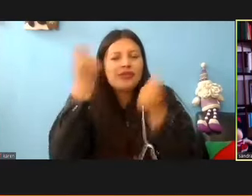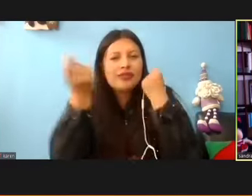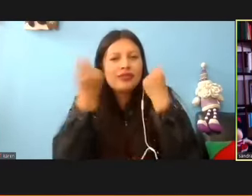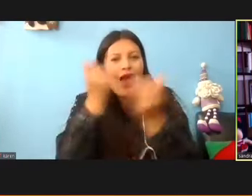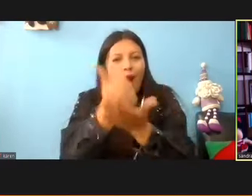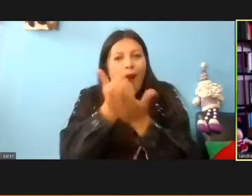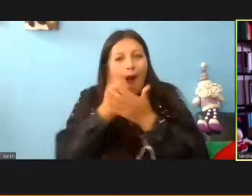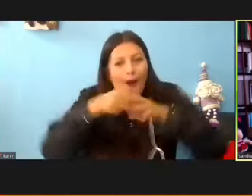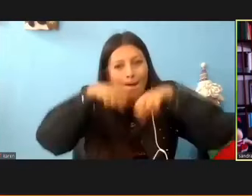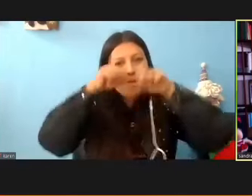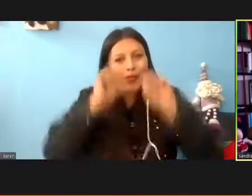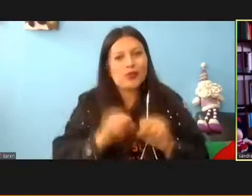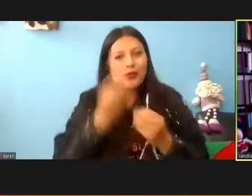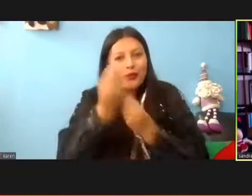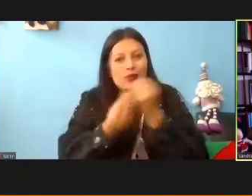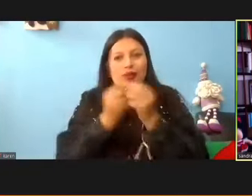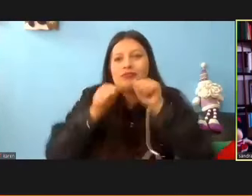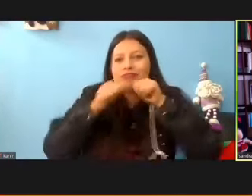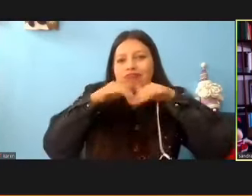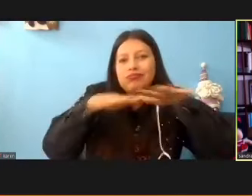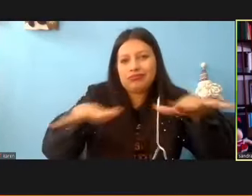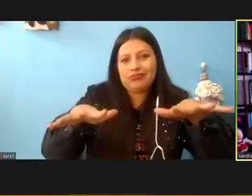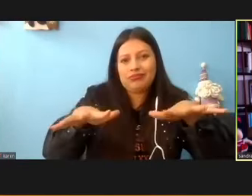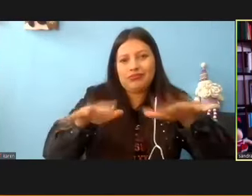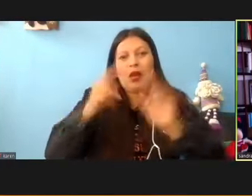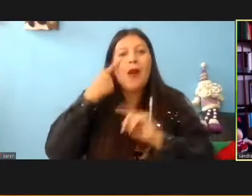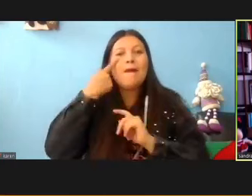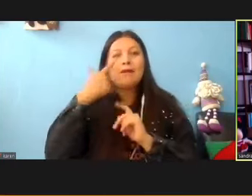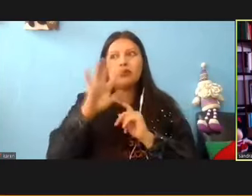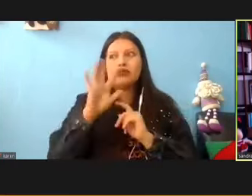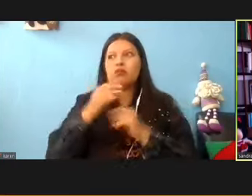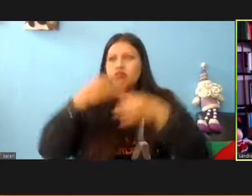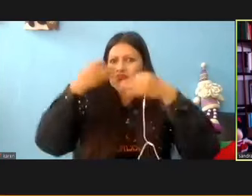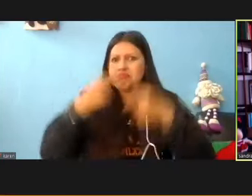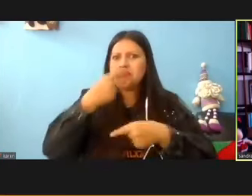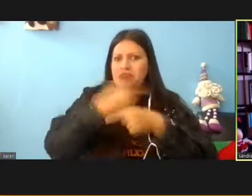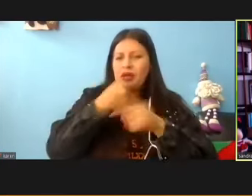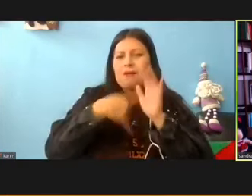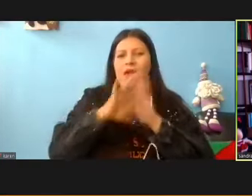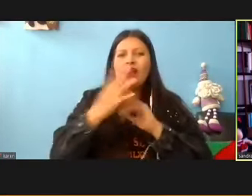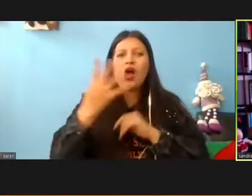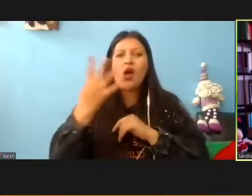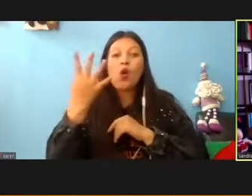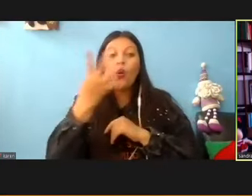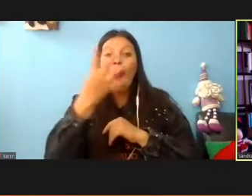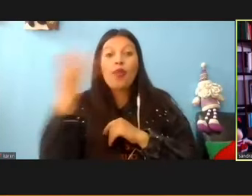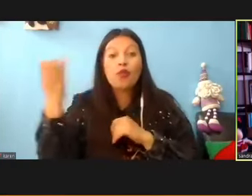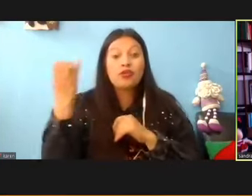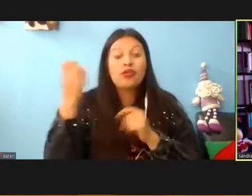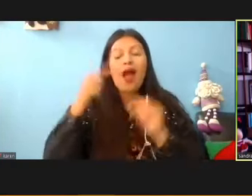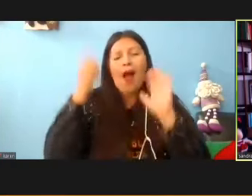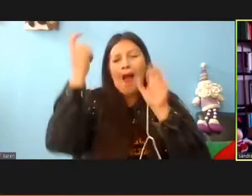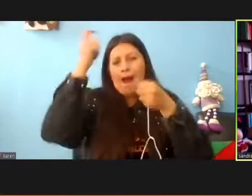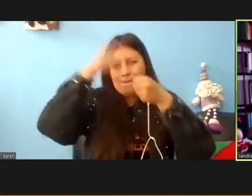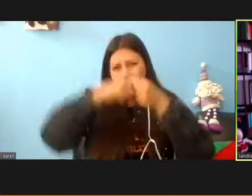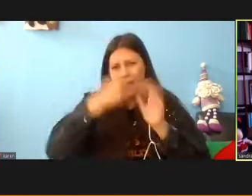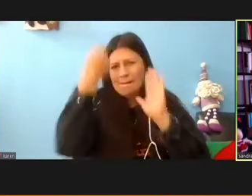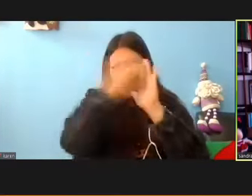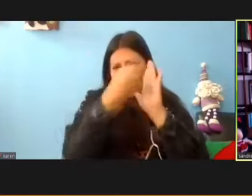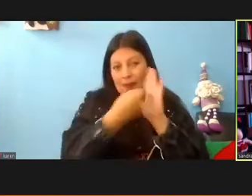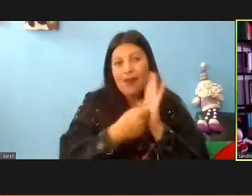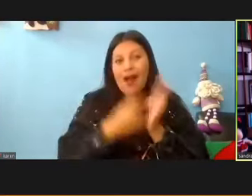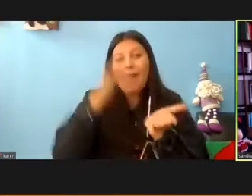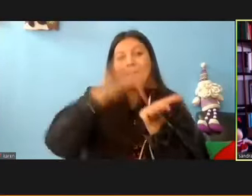permitió hacer una divulgación que parece fue muy efectiva. Tuvimos más de 400 personas inscritas en este encuentro, así que